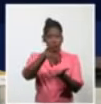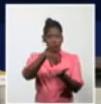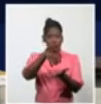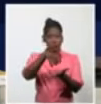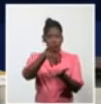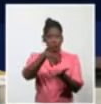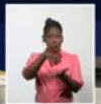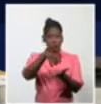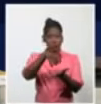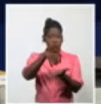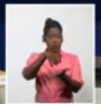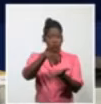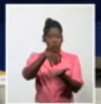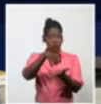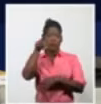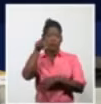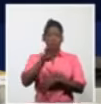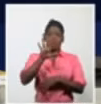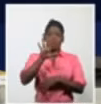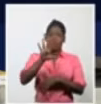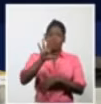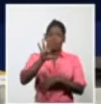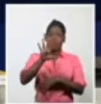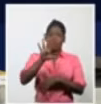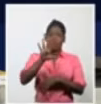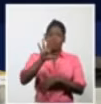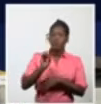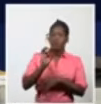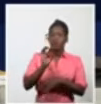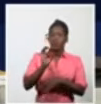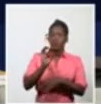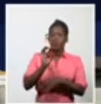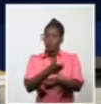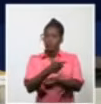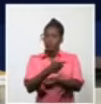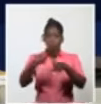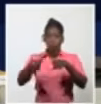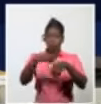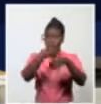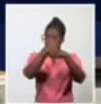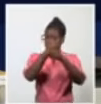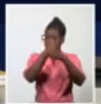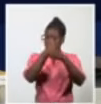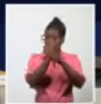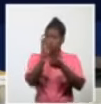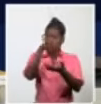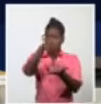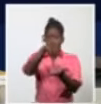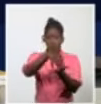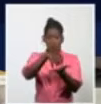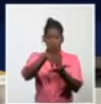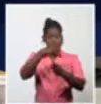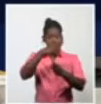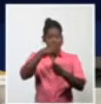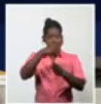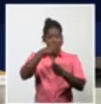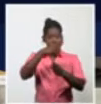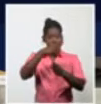580, en el Laboratorio de Biología Molecular del Centro Provincial de Santiago de Cuba,